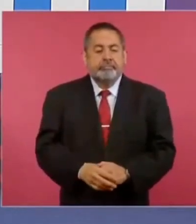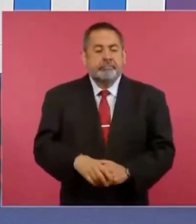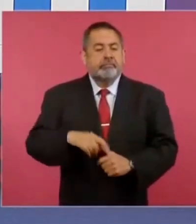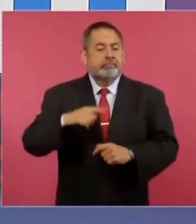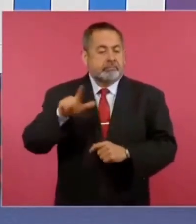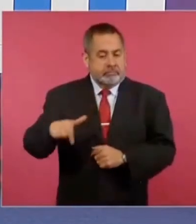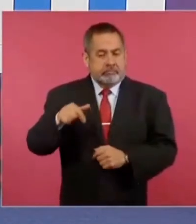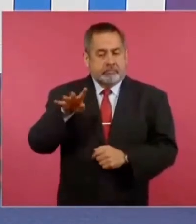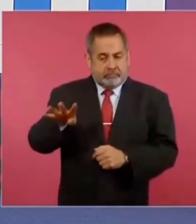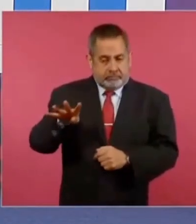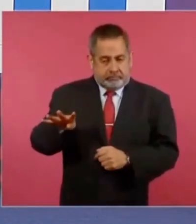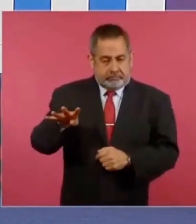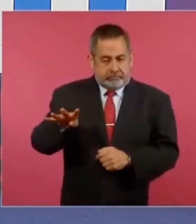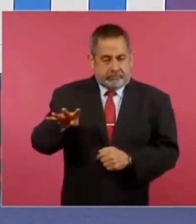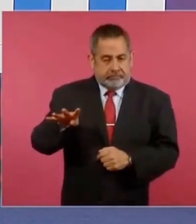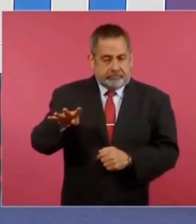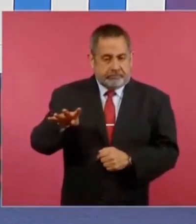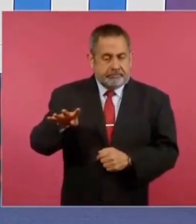19,